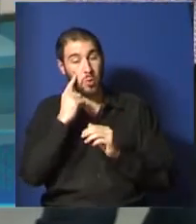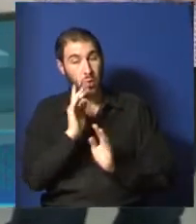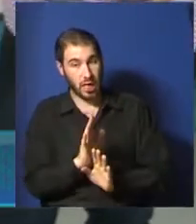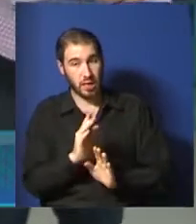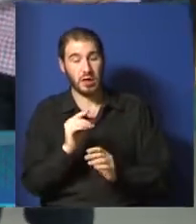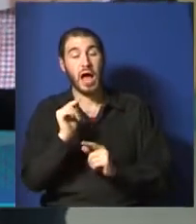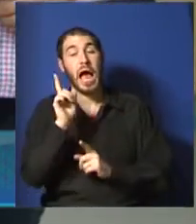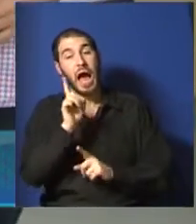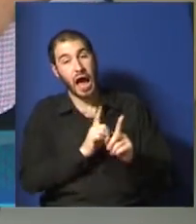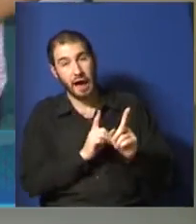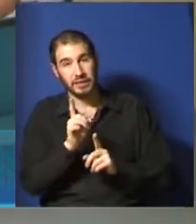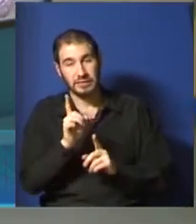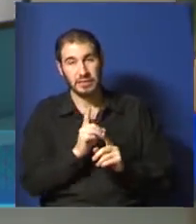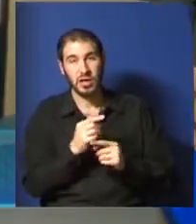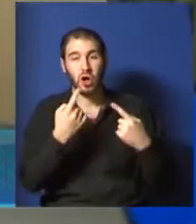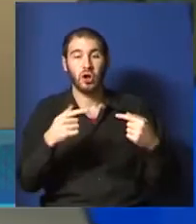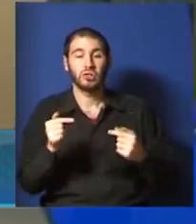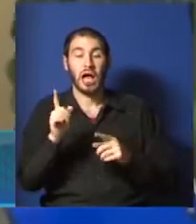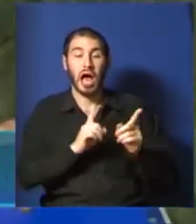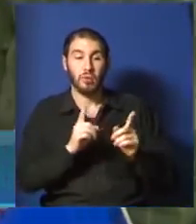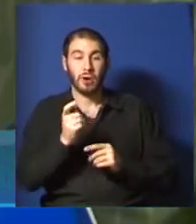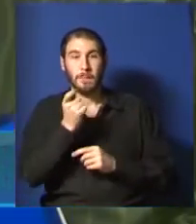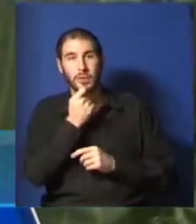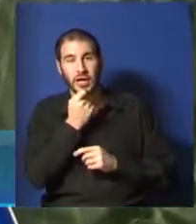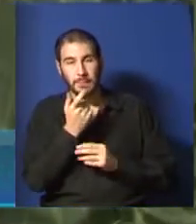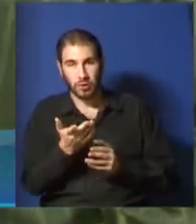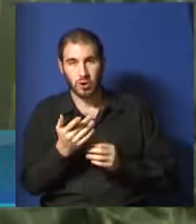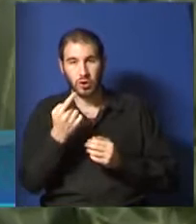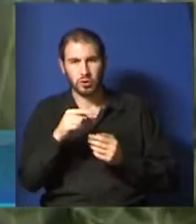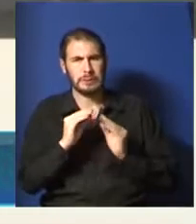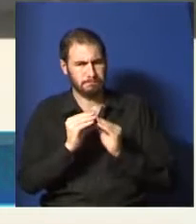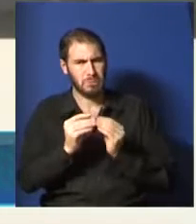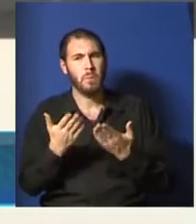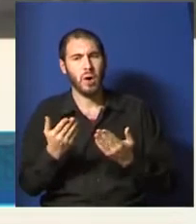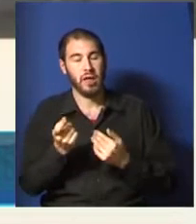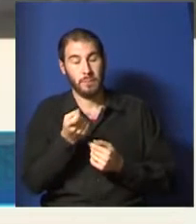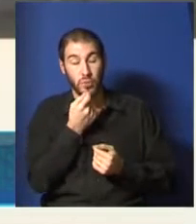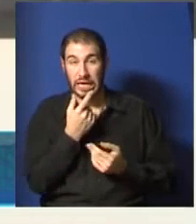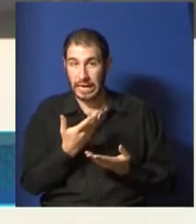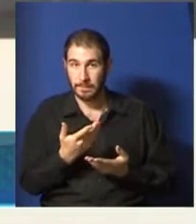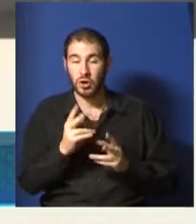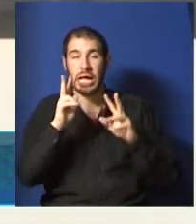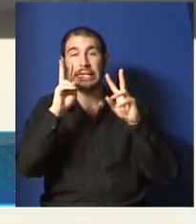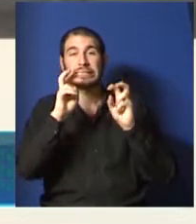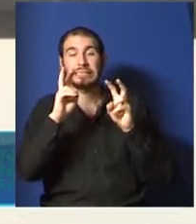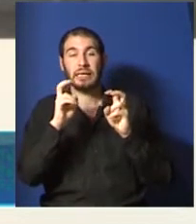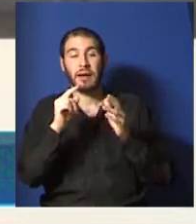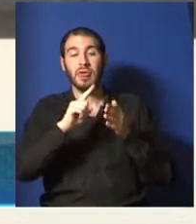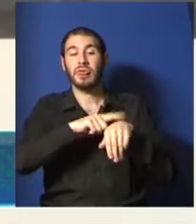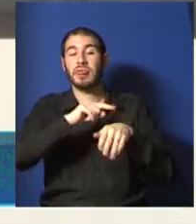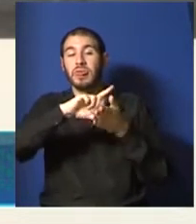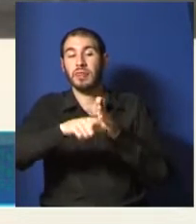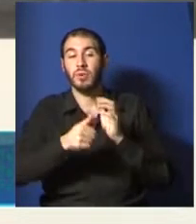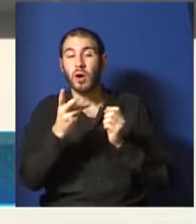por allí algunas cuestiones que son bastante discutibles. Por ejemplo, el tema de los